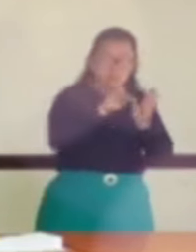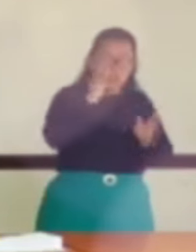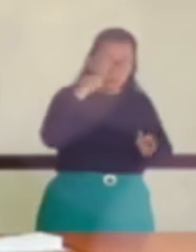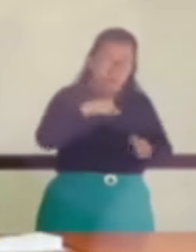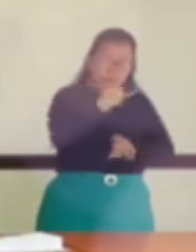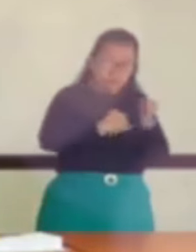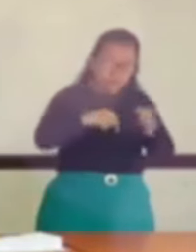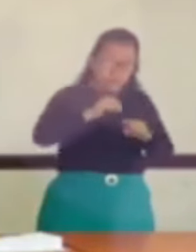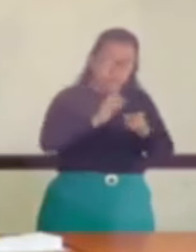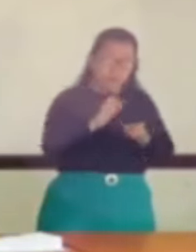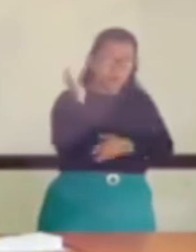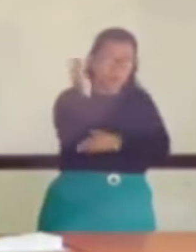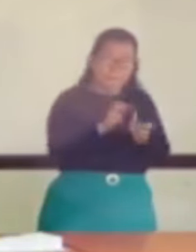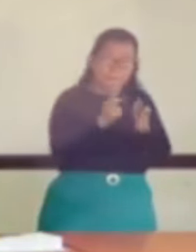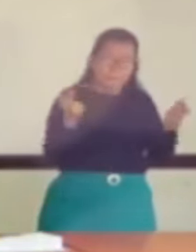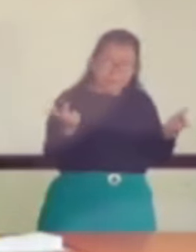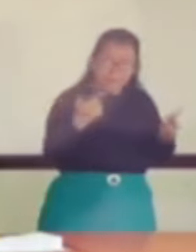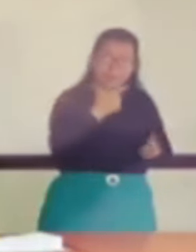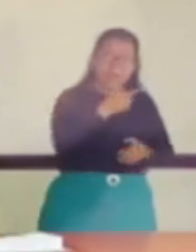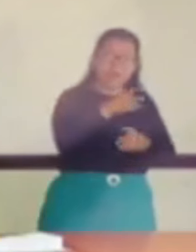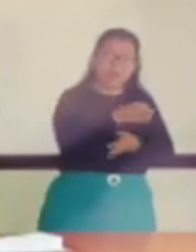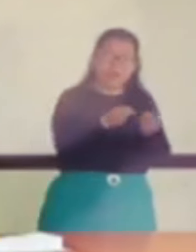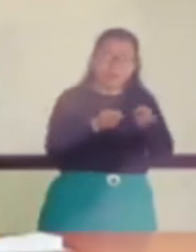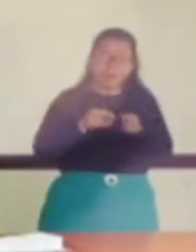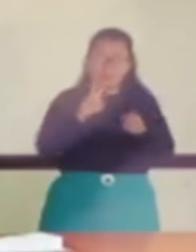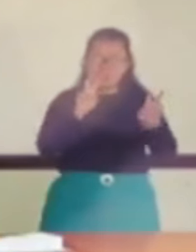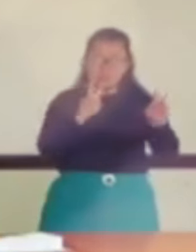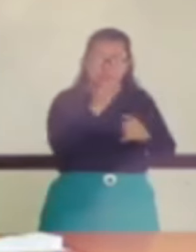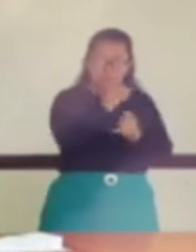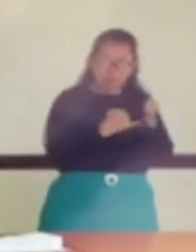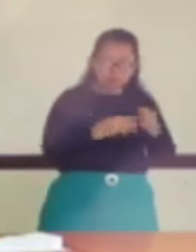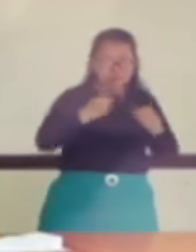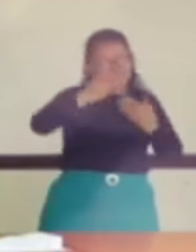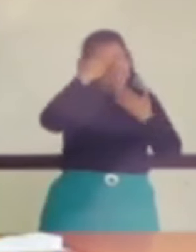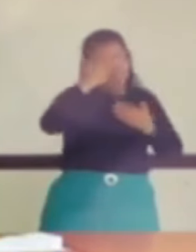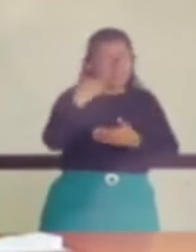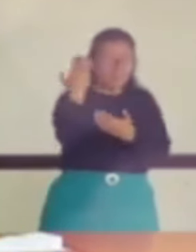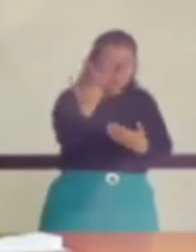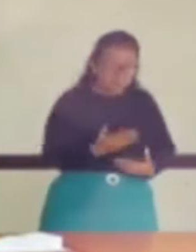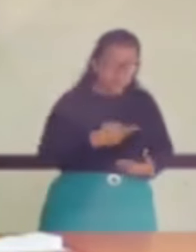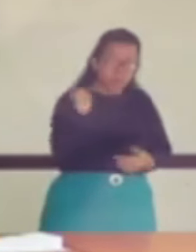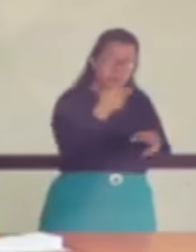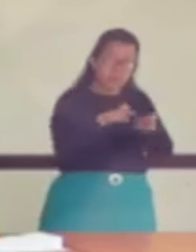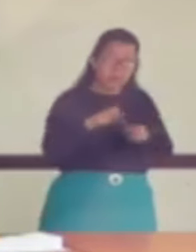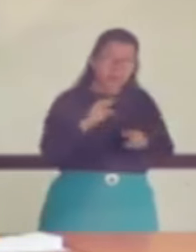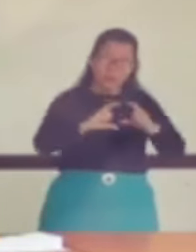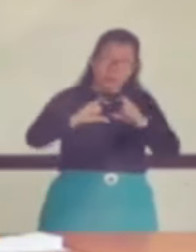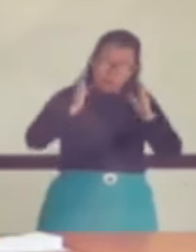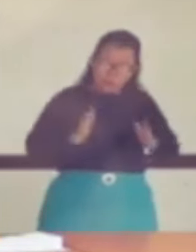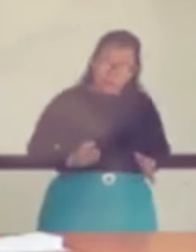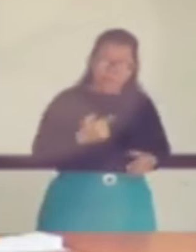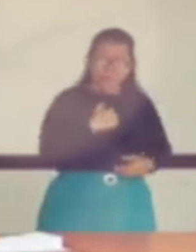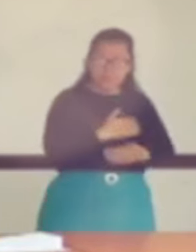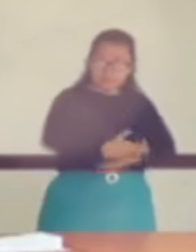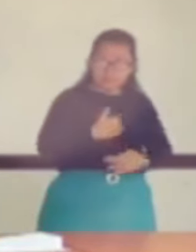la conferencia de prensa dando las palabras de cierre. Muchas gracias, bienvenidos a la prensa. Antes que nada,